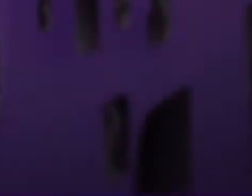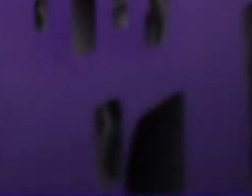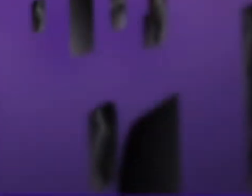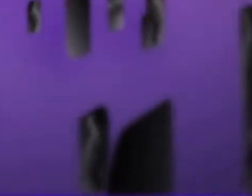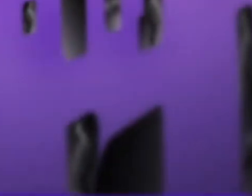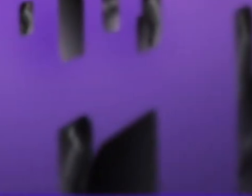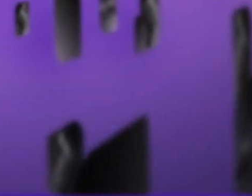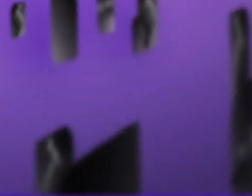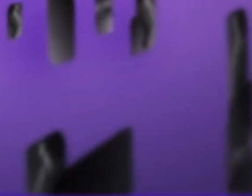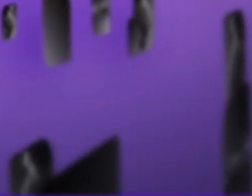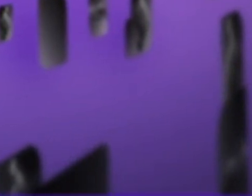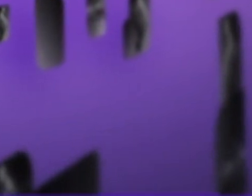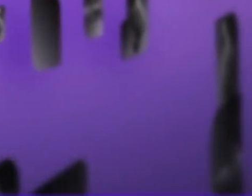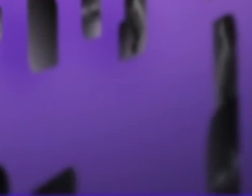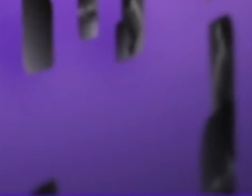Coahuila.